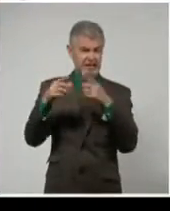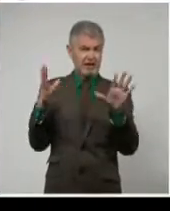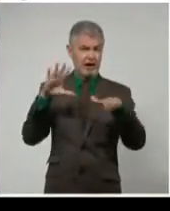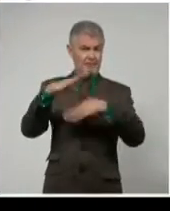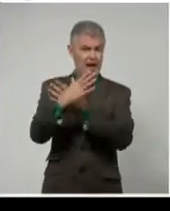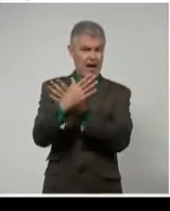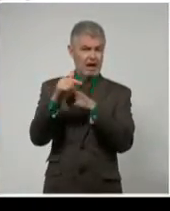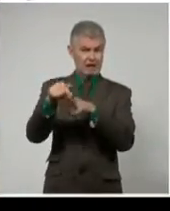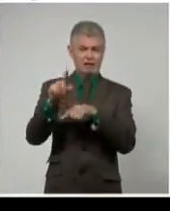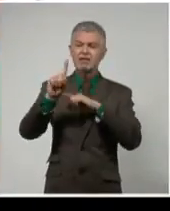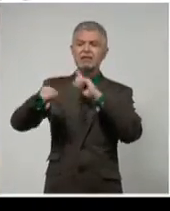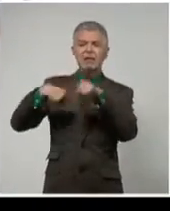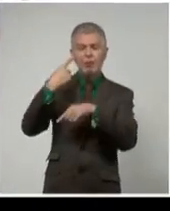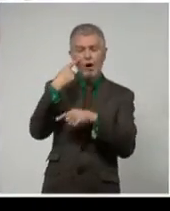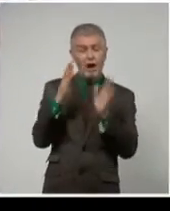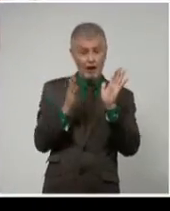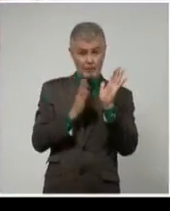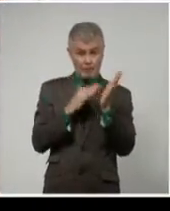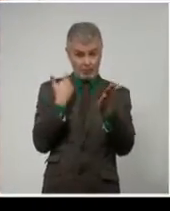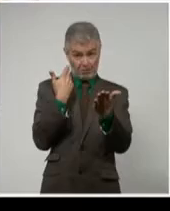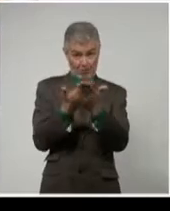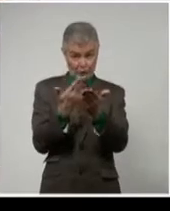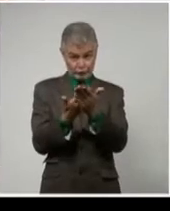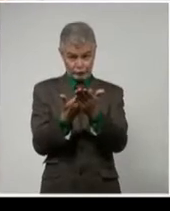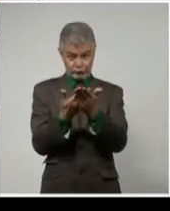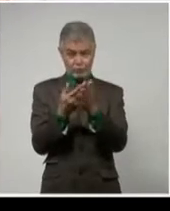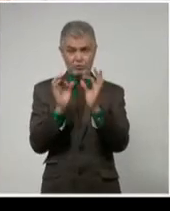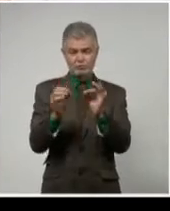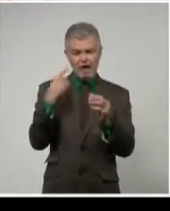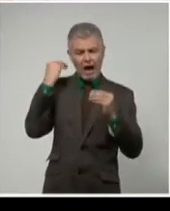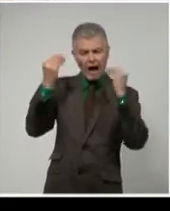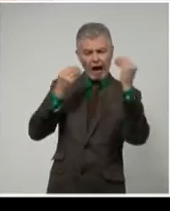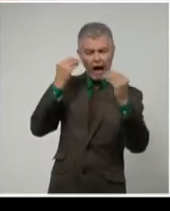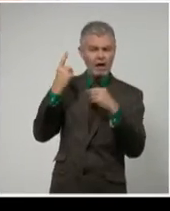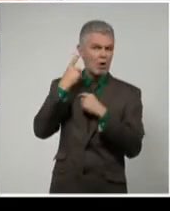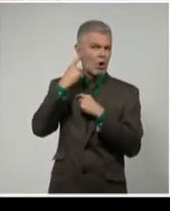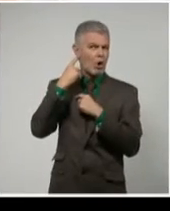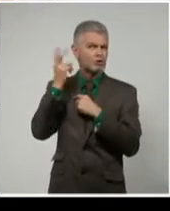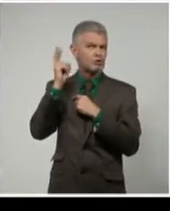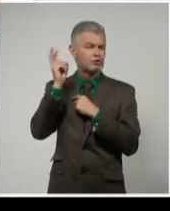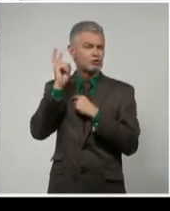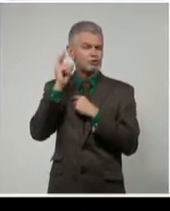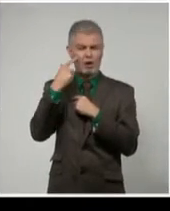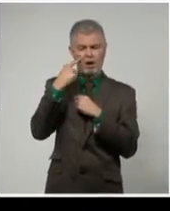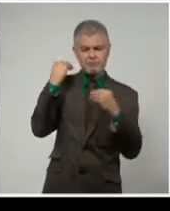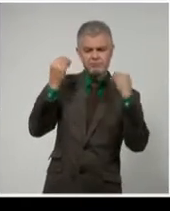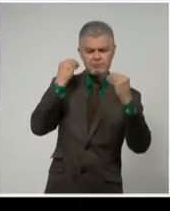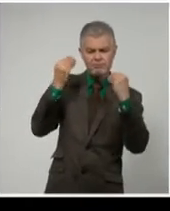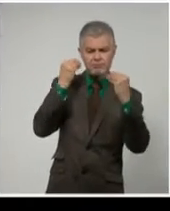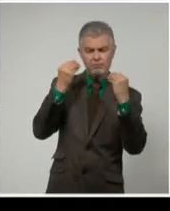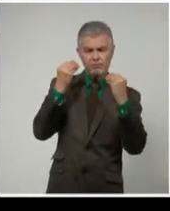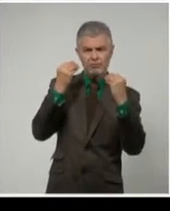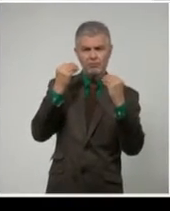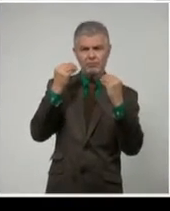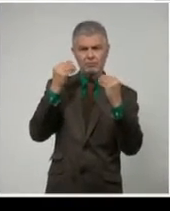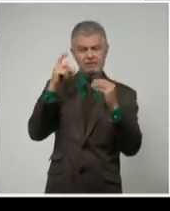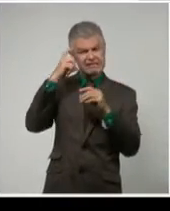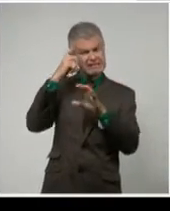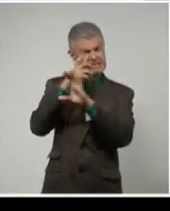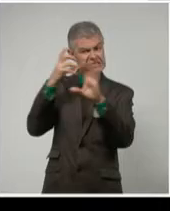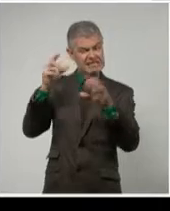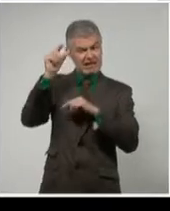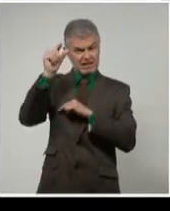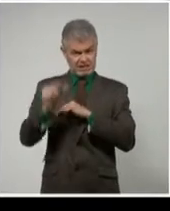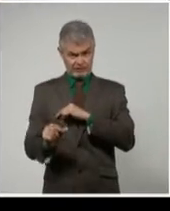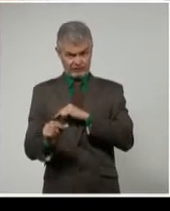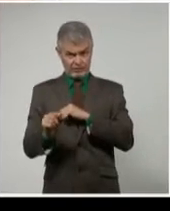Después se demostró que cuando uno analiza adecuadamente ese sonido con las técnicas apropiadas, y esto lo hicieron científicos, por ejemplo, un